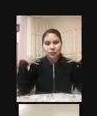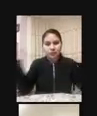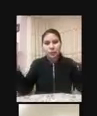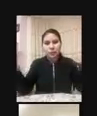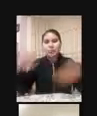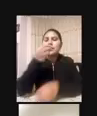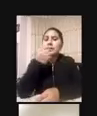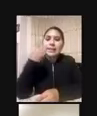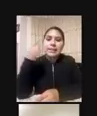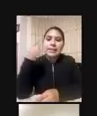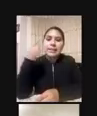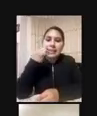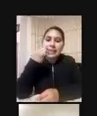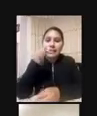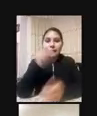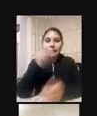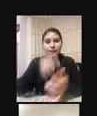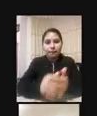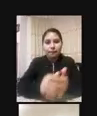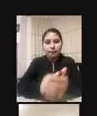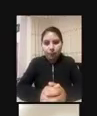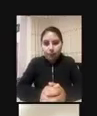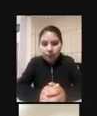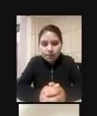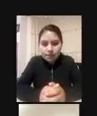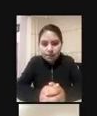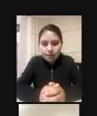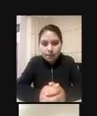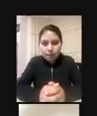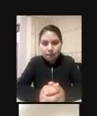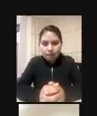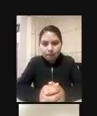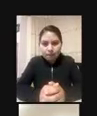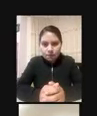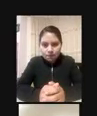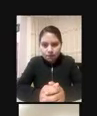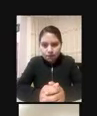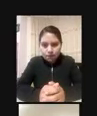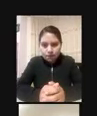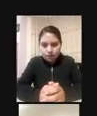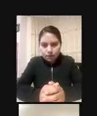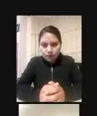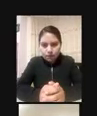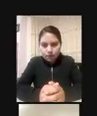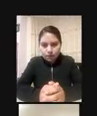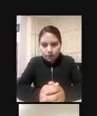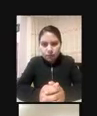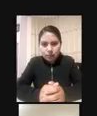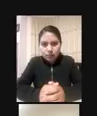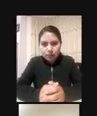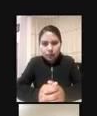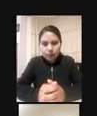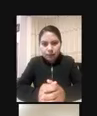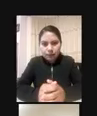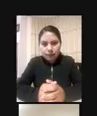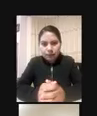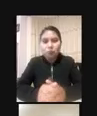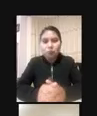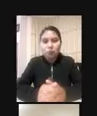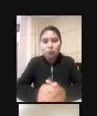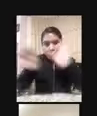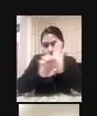Bueno, vamos a hablar de las características clínicas en boca que presenta el paciente con estas condiciones. Por ejemplo,